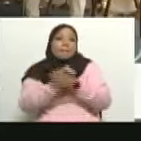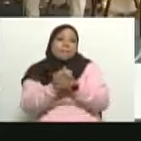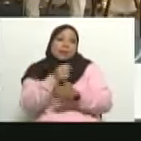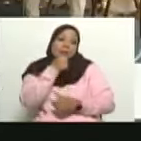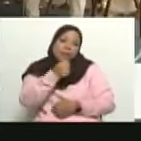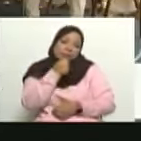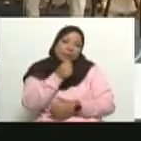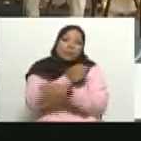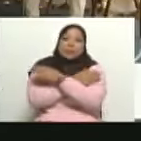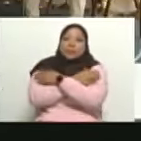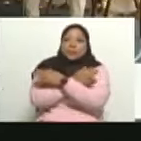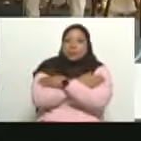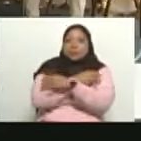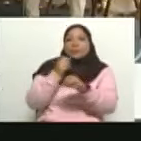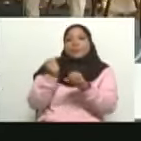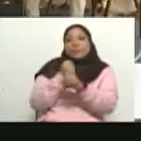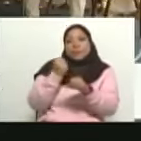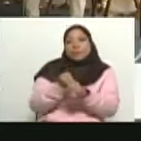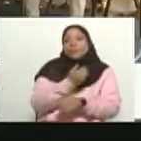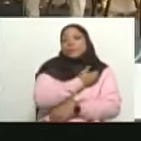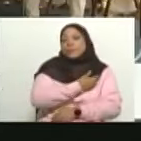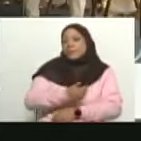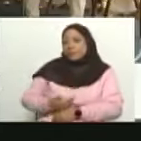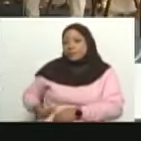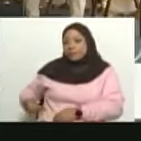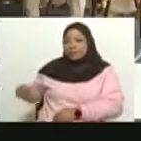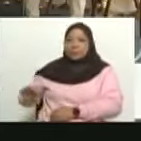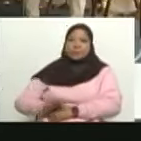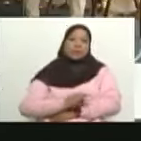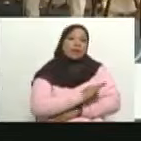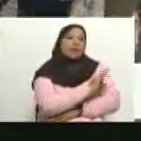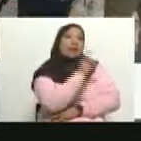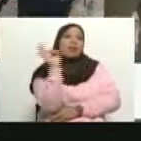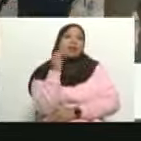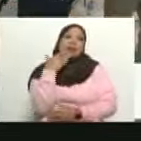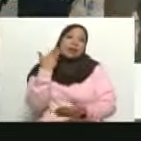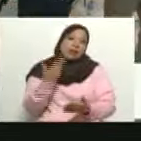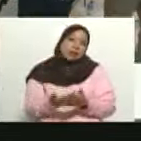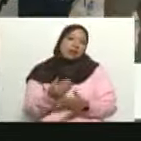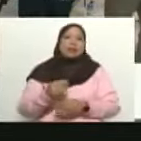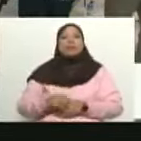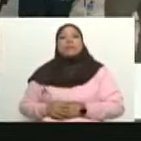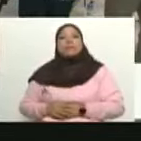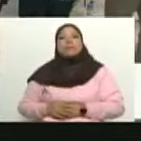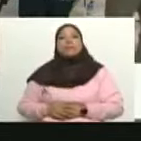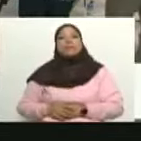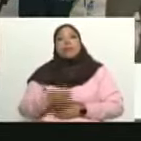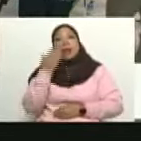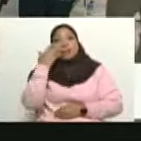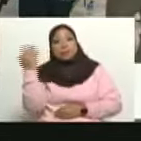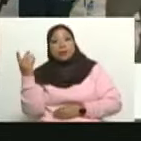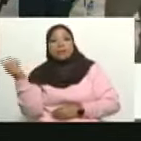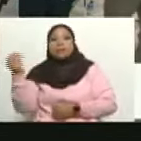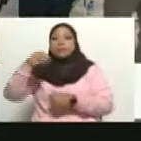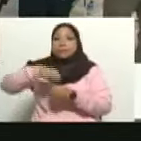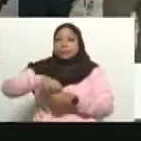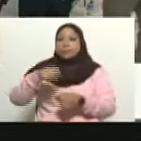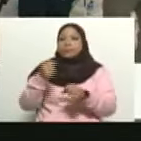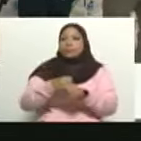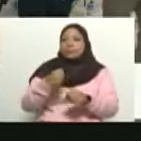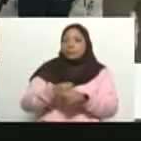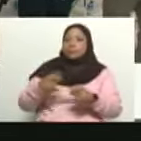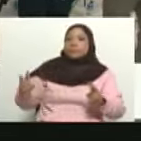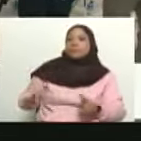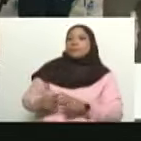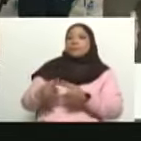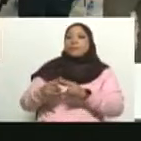nuestros presidentes que han estado trabajando arduamente toda la jornada de hoy. Muchas gracias. Allí teníamos a los cancilleres que han venido interviniendo en este encuentro